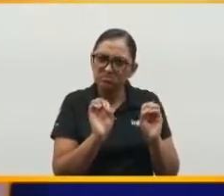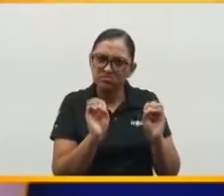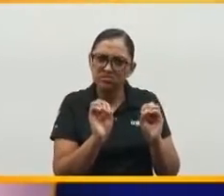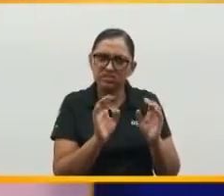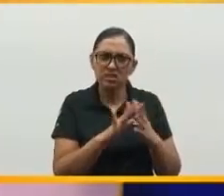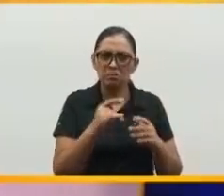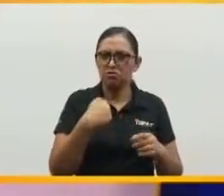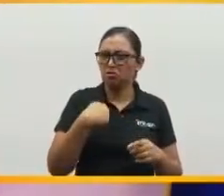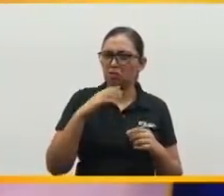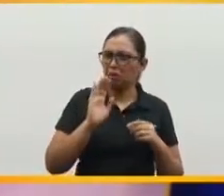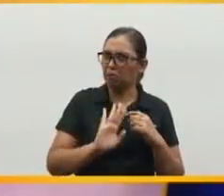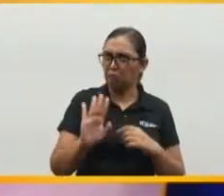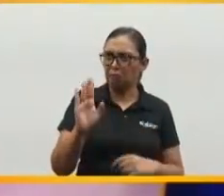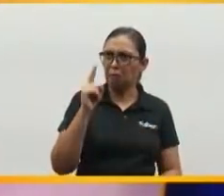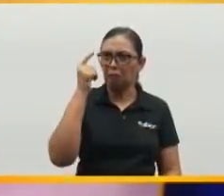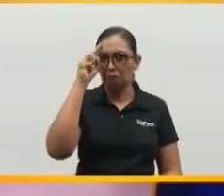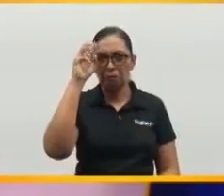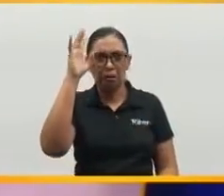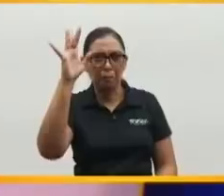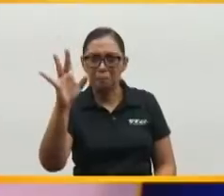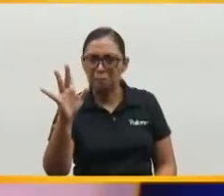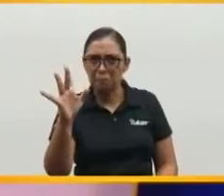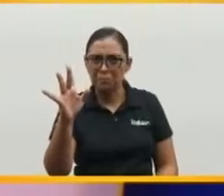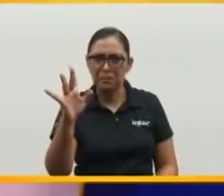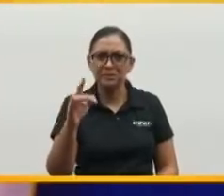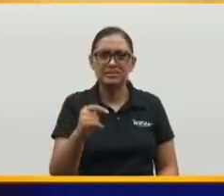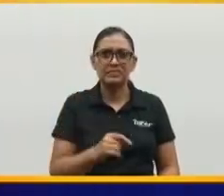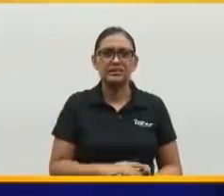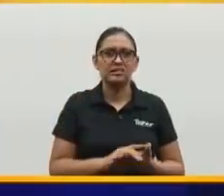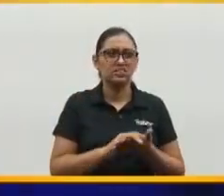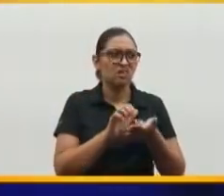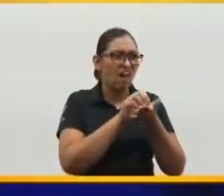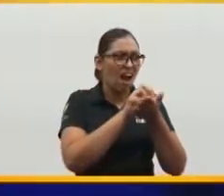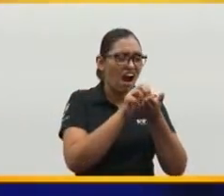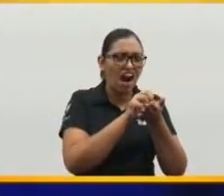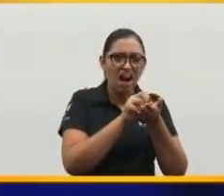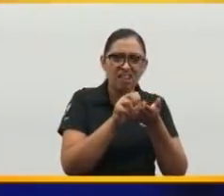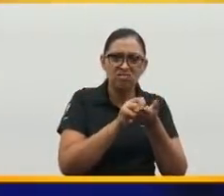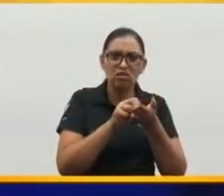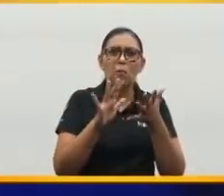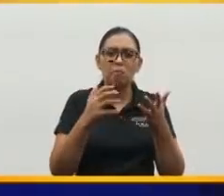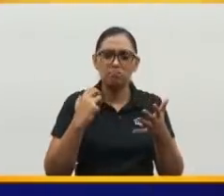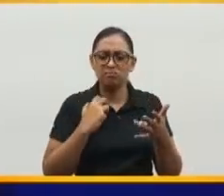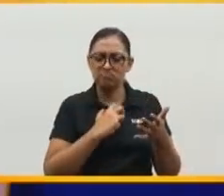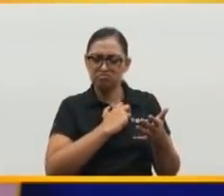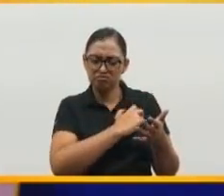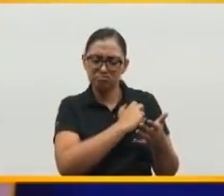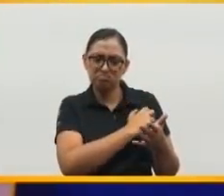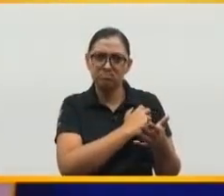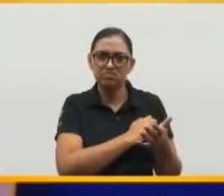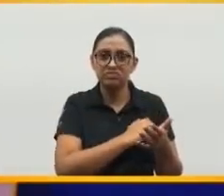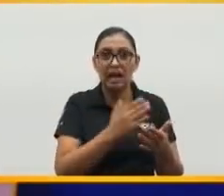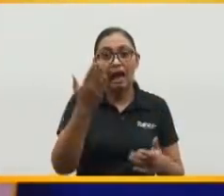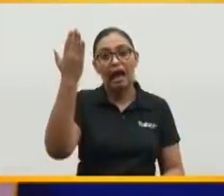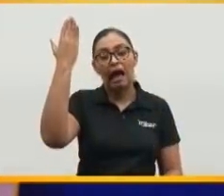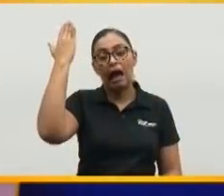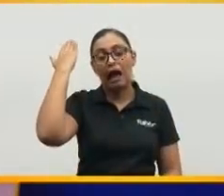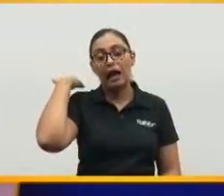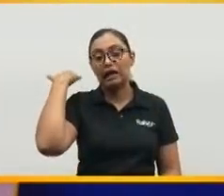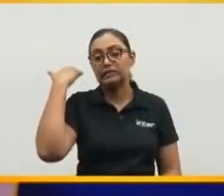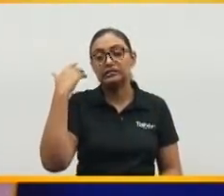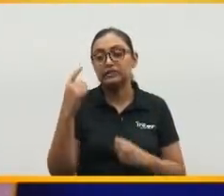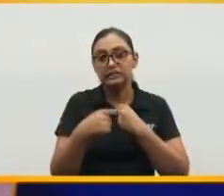tanto invento que hacen ahora. Venden jabón hasta con exfoliante. Amén. Eso se llamaba paste hace muchos años